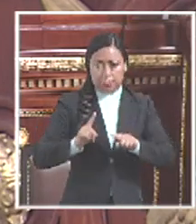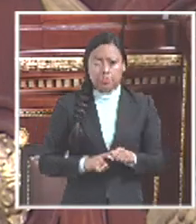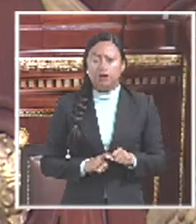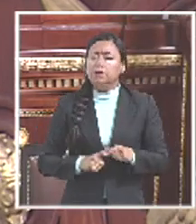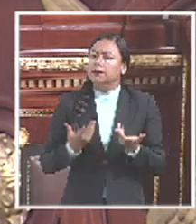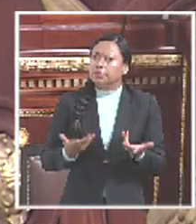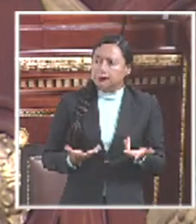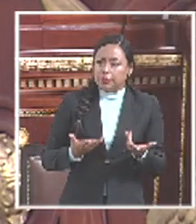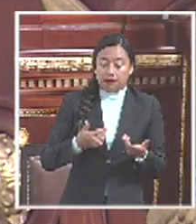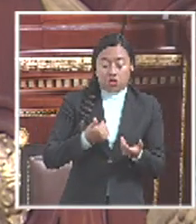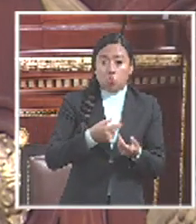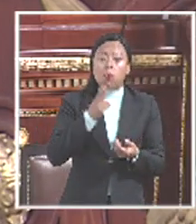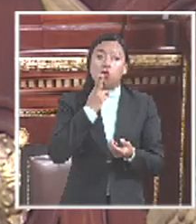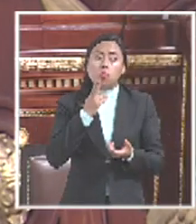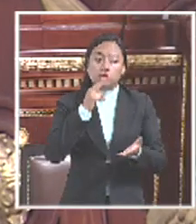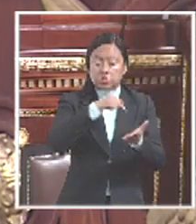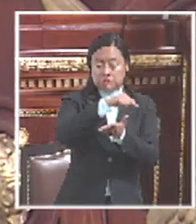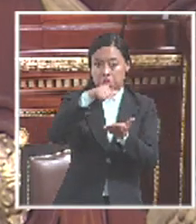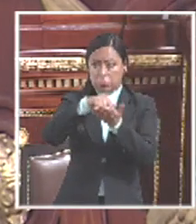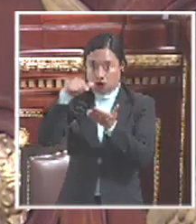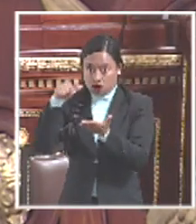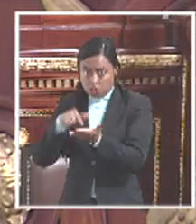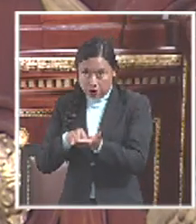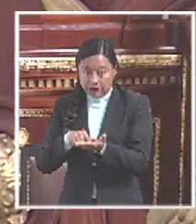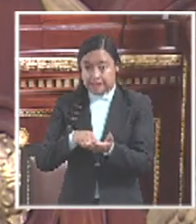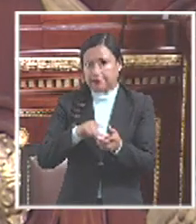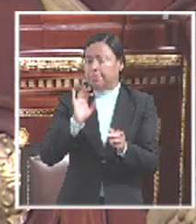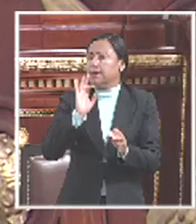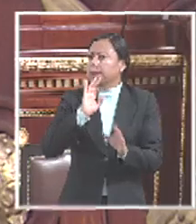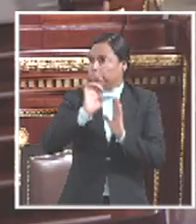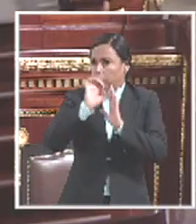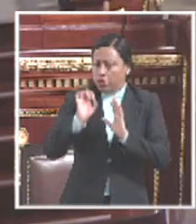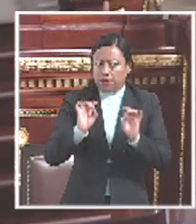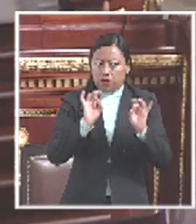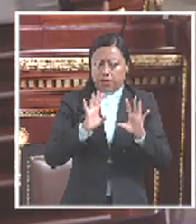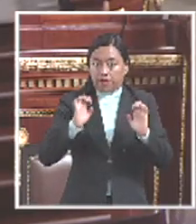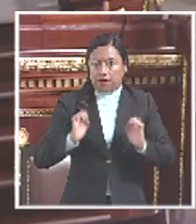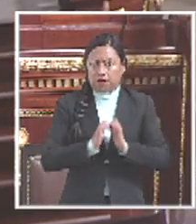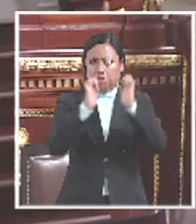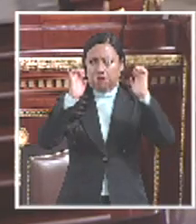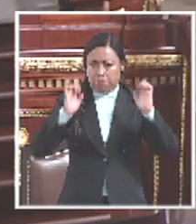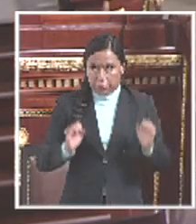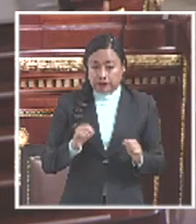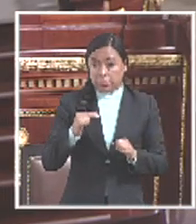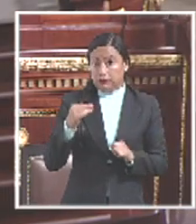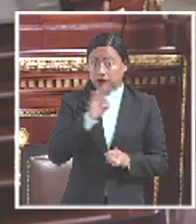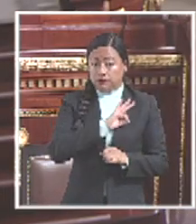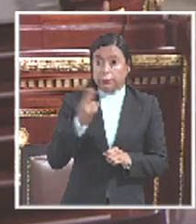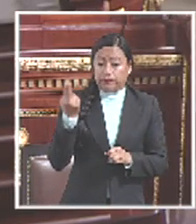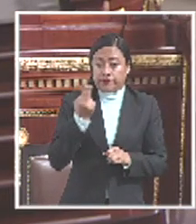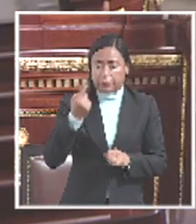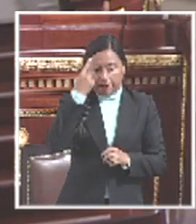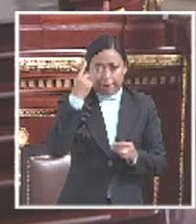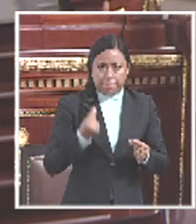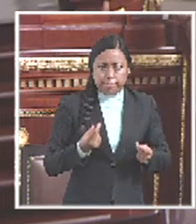ocupando espacios que quizás en algún momento dado y en caso de una emergencia podrían ser necesitados para